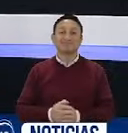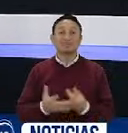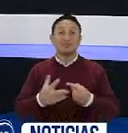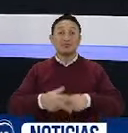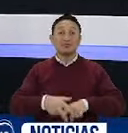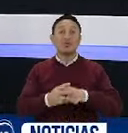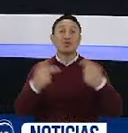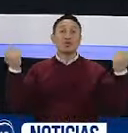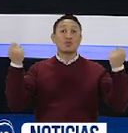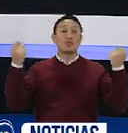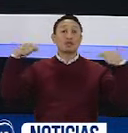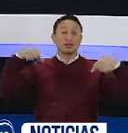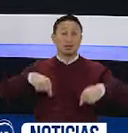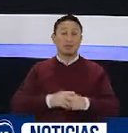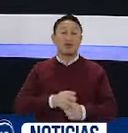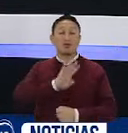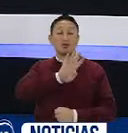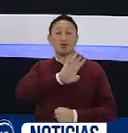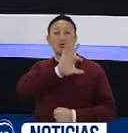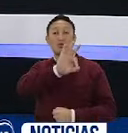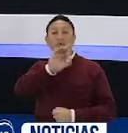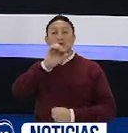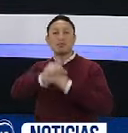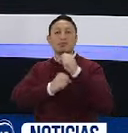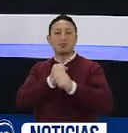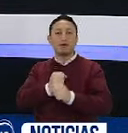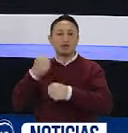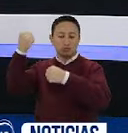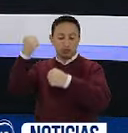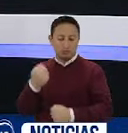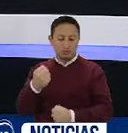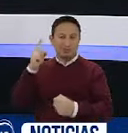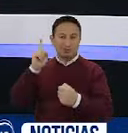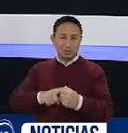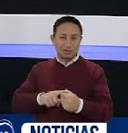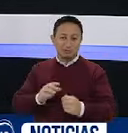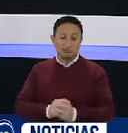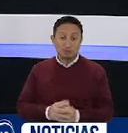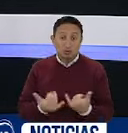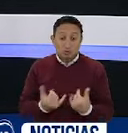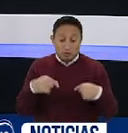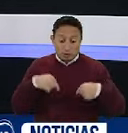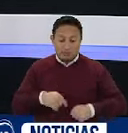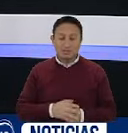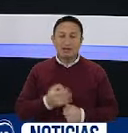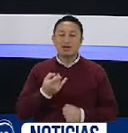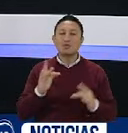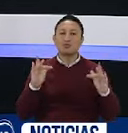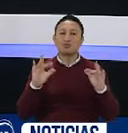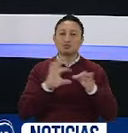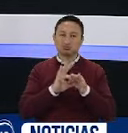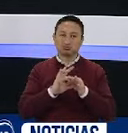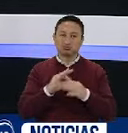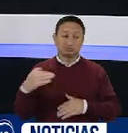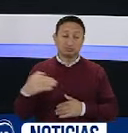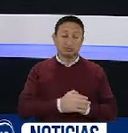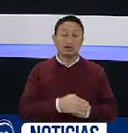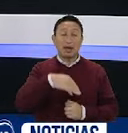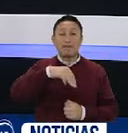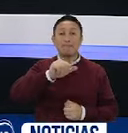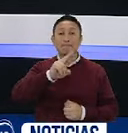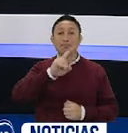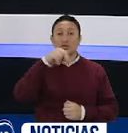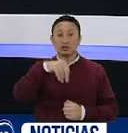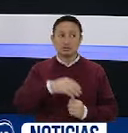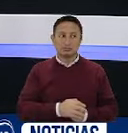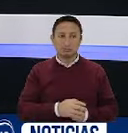Iniciaron las fiestas por los 490 años de fundación de Quito. En este momento nos vamos a enlazar con nuestro compañero Mauricio